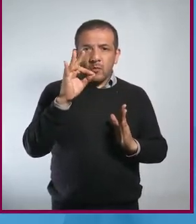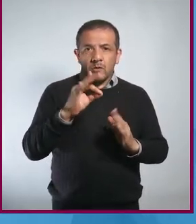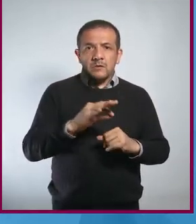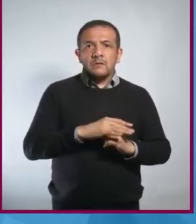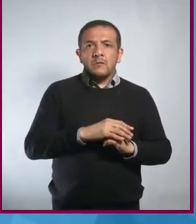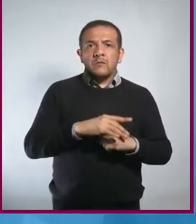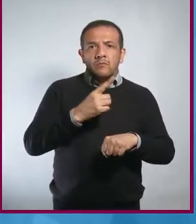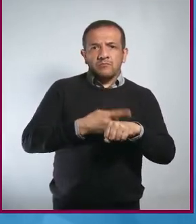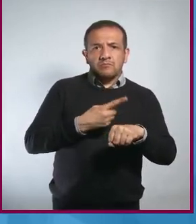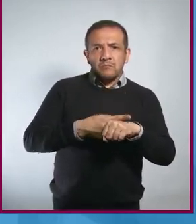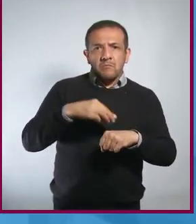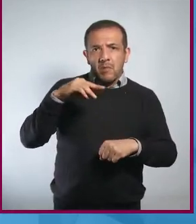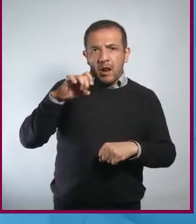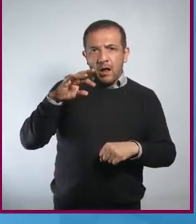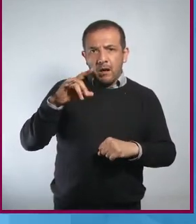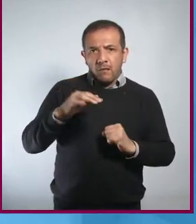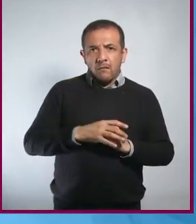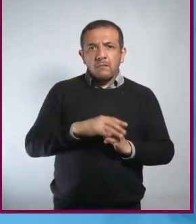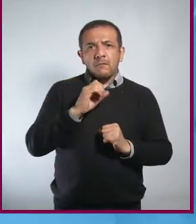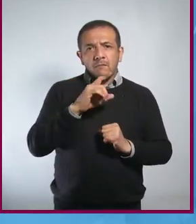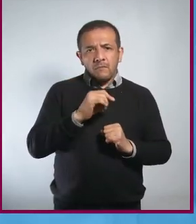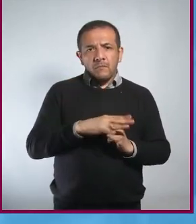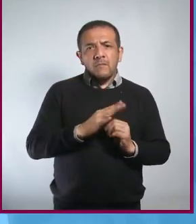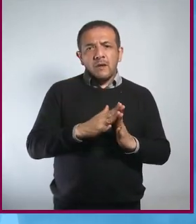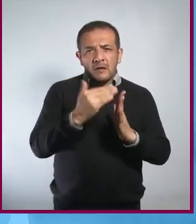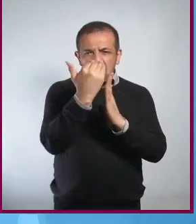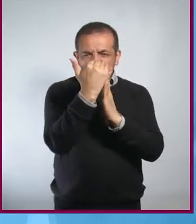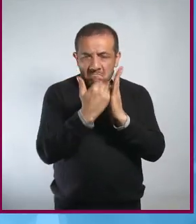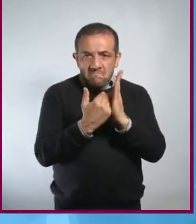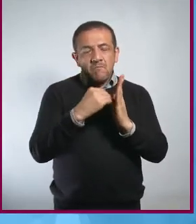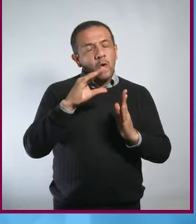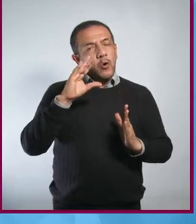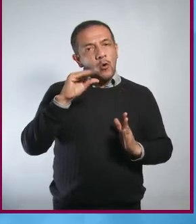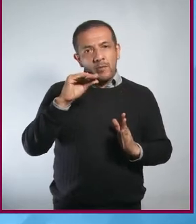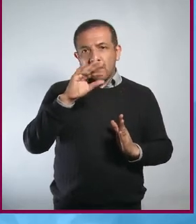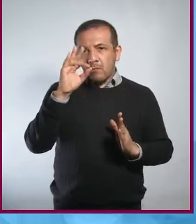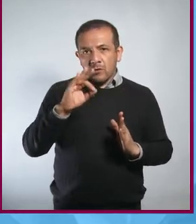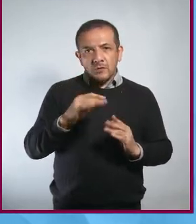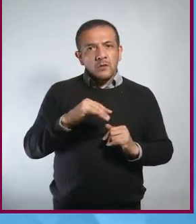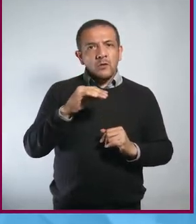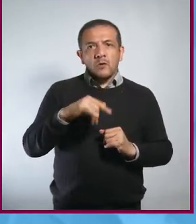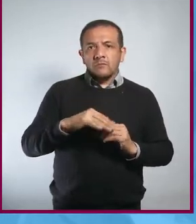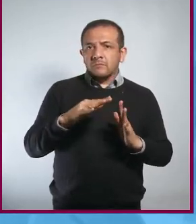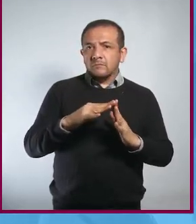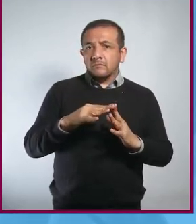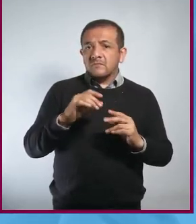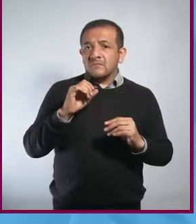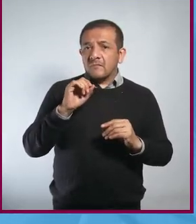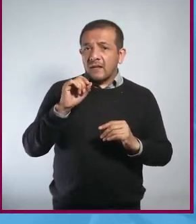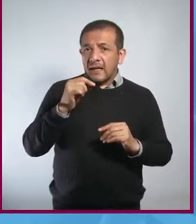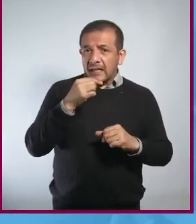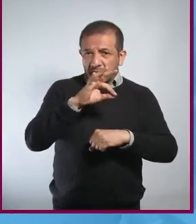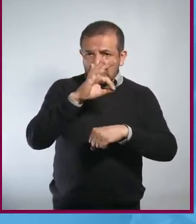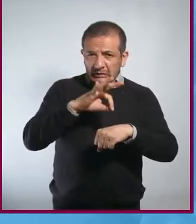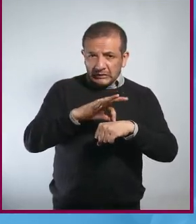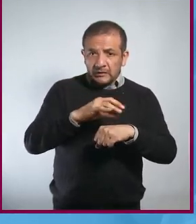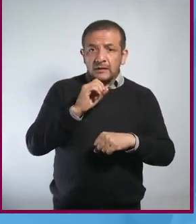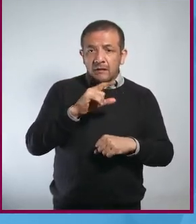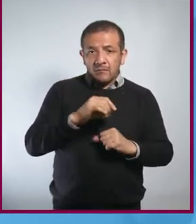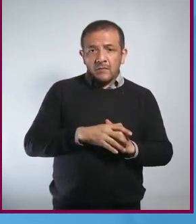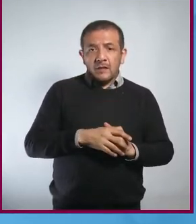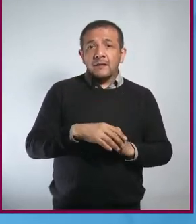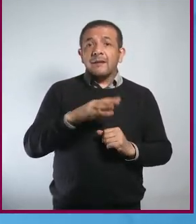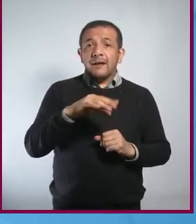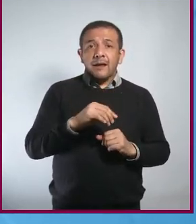90%. Reducir la mortalidad por malaria al menos en un 90%. Eliminar la malaria al menos en